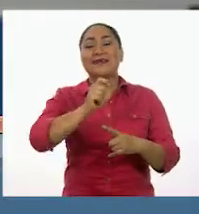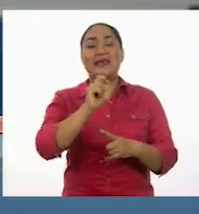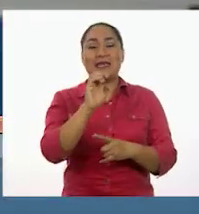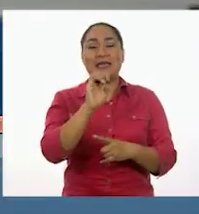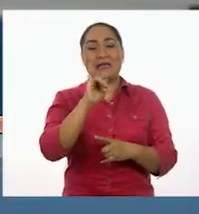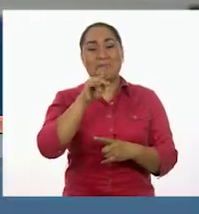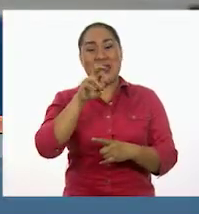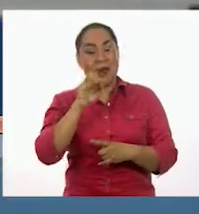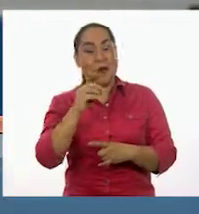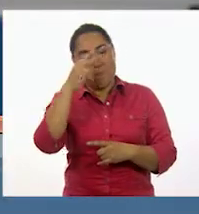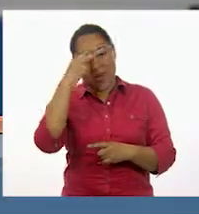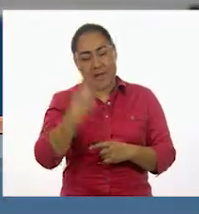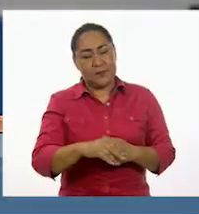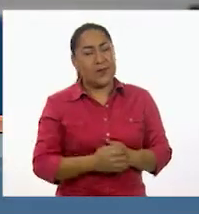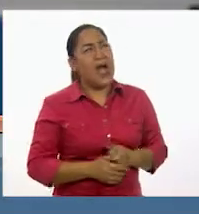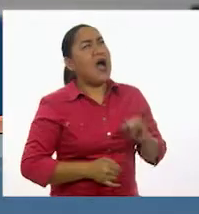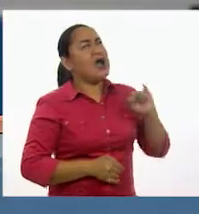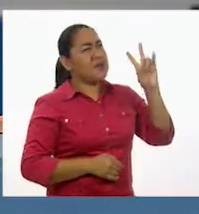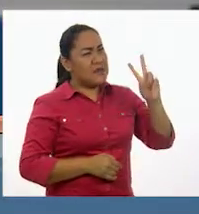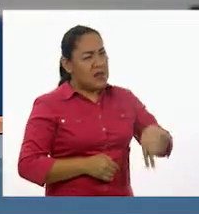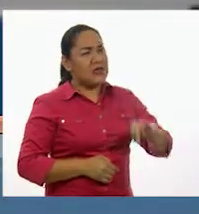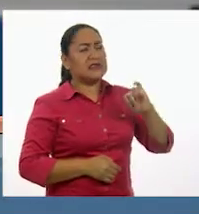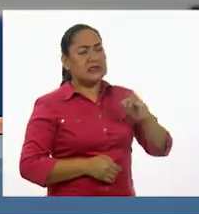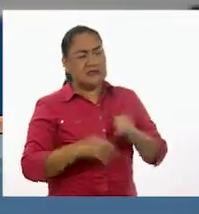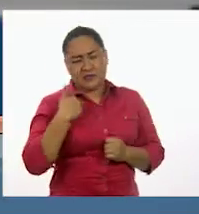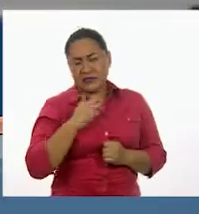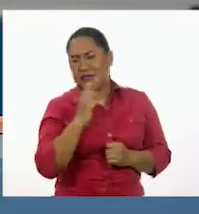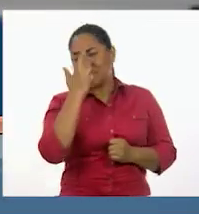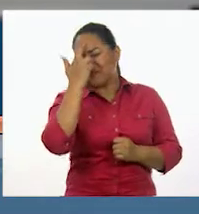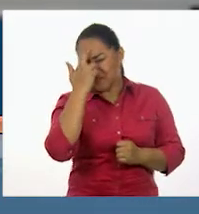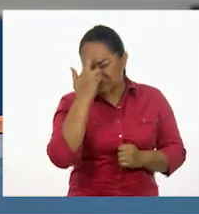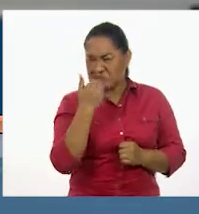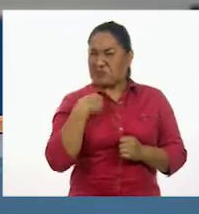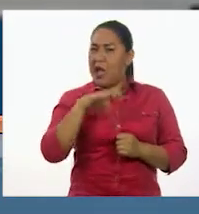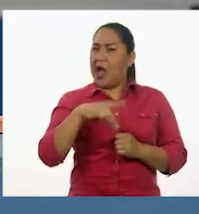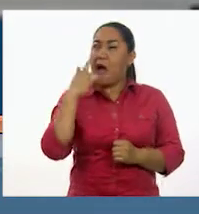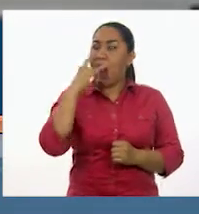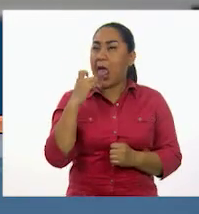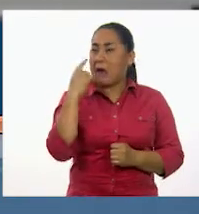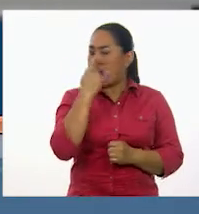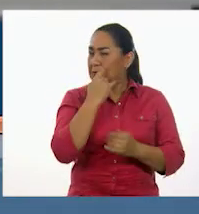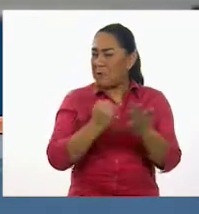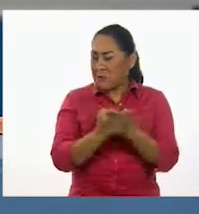¡Ay, es verdad! Yo recuerdo que en ese momento me extrañó esa decisión